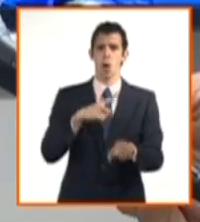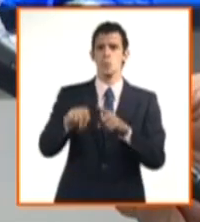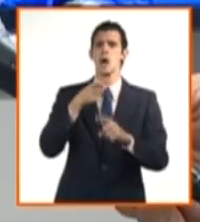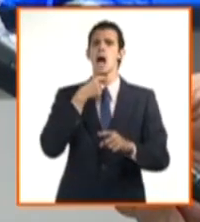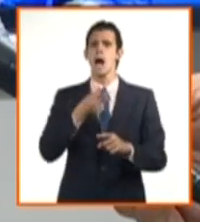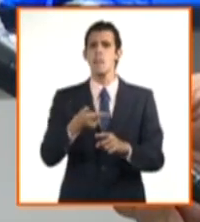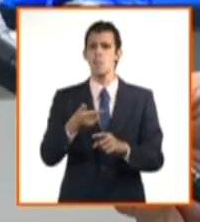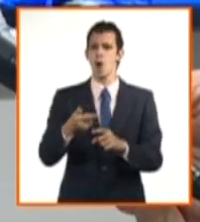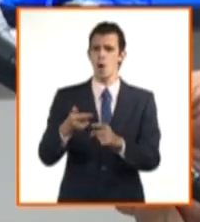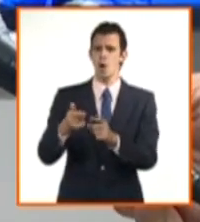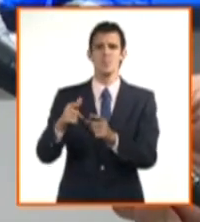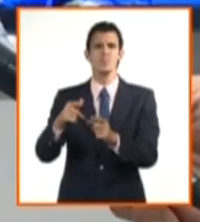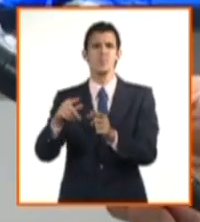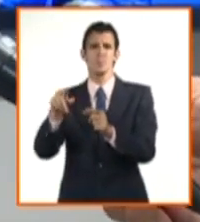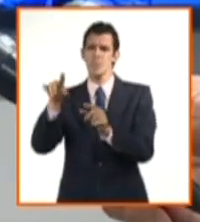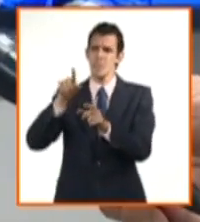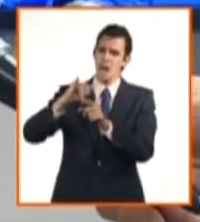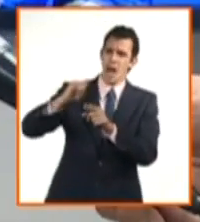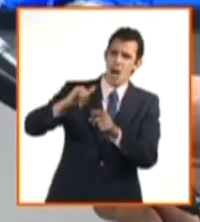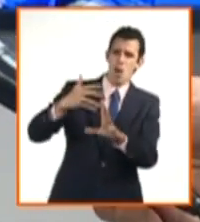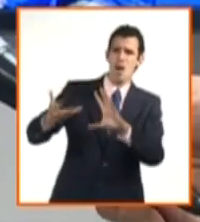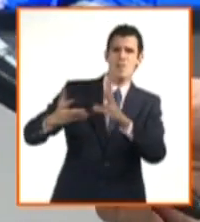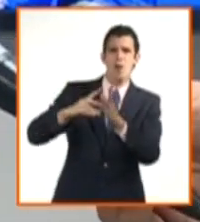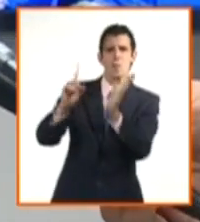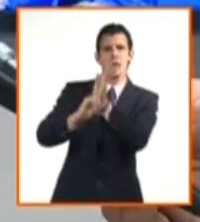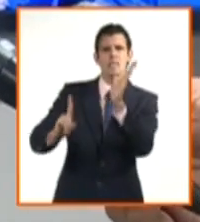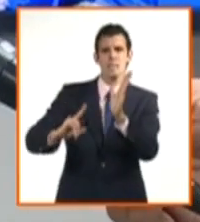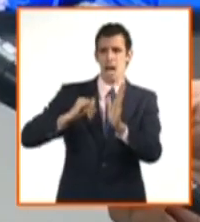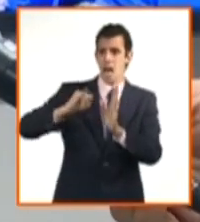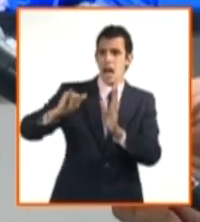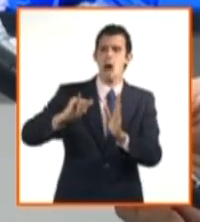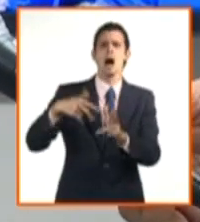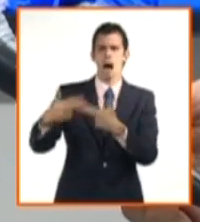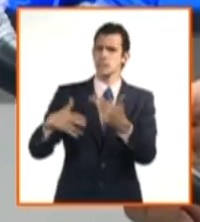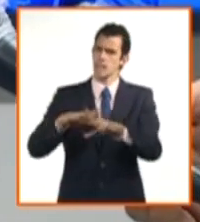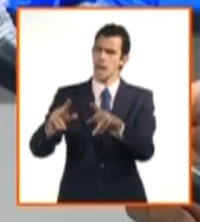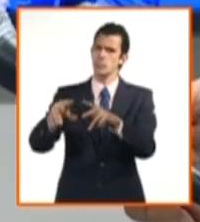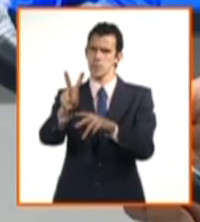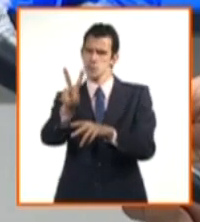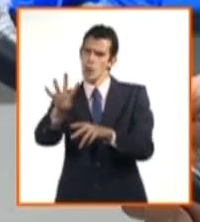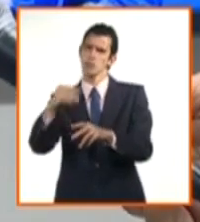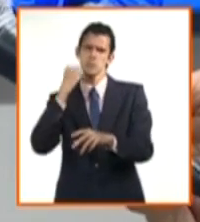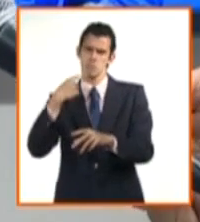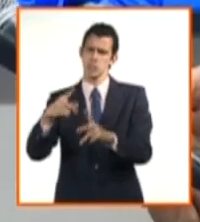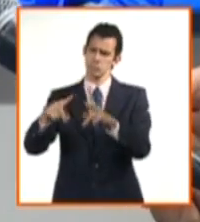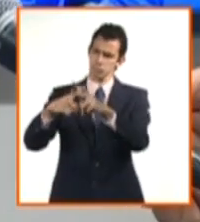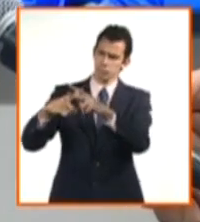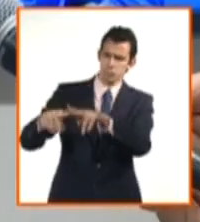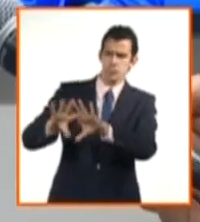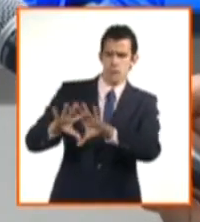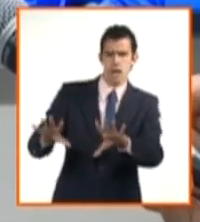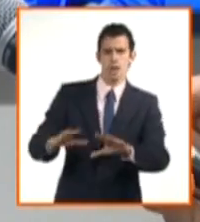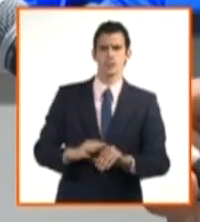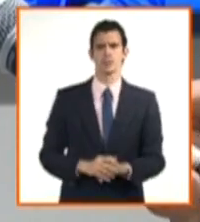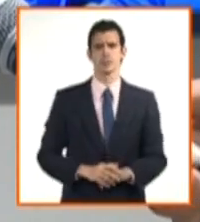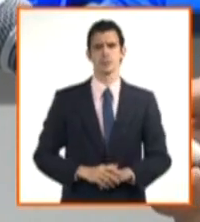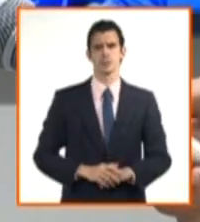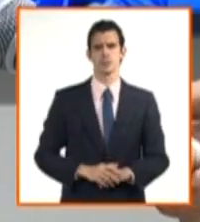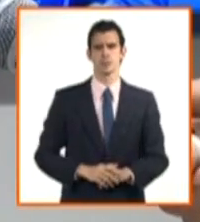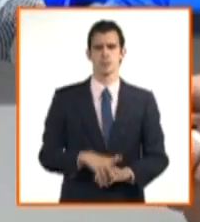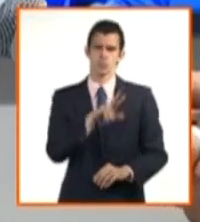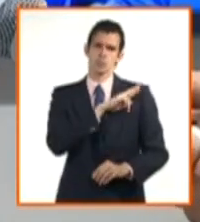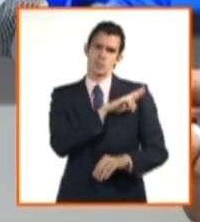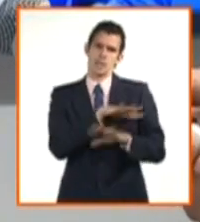como usted explicaba unos 24 mil 400 consumidores ya en los últimos minutos había descendido a